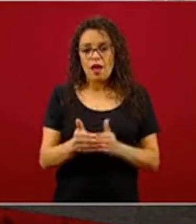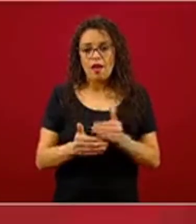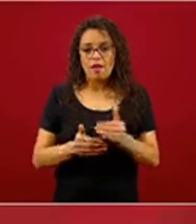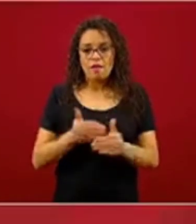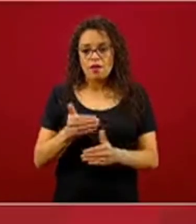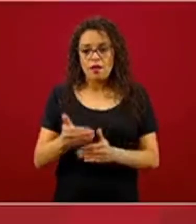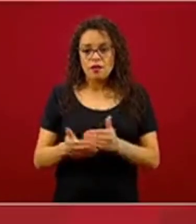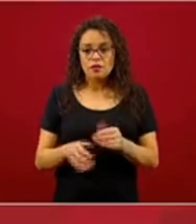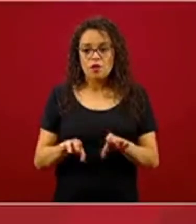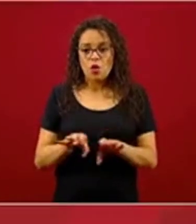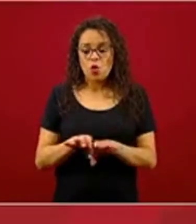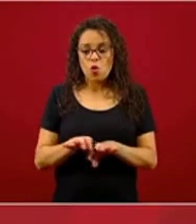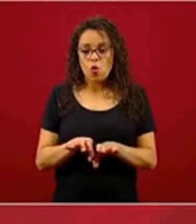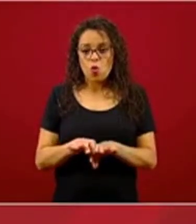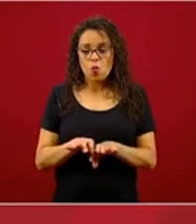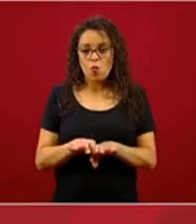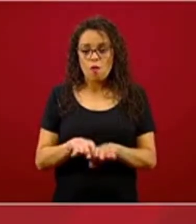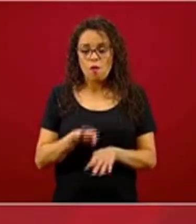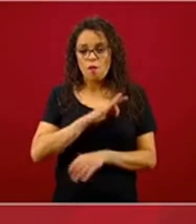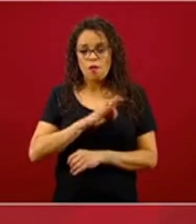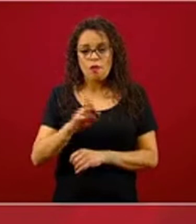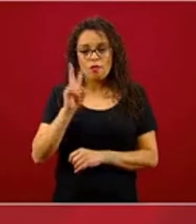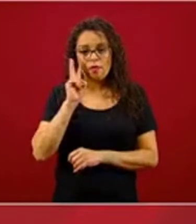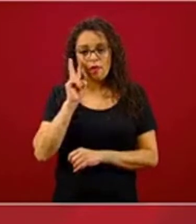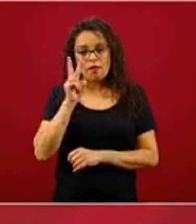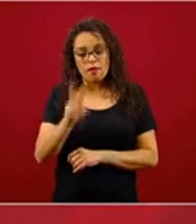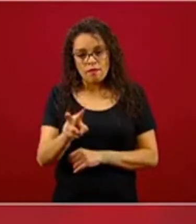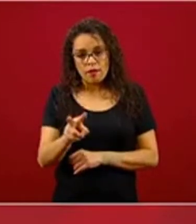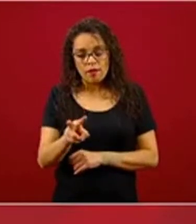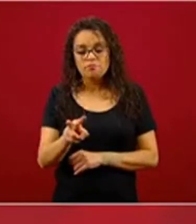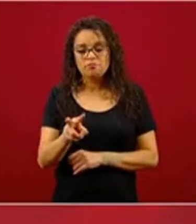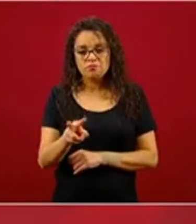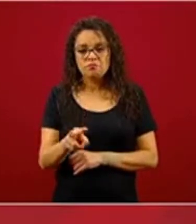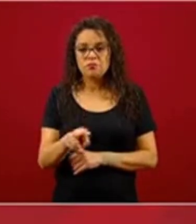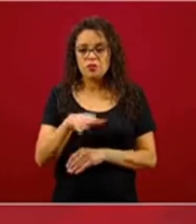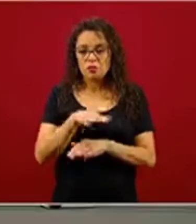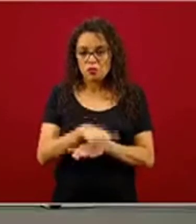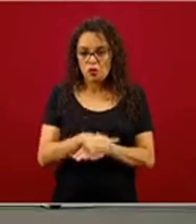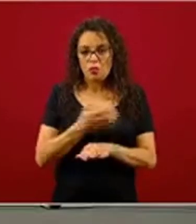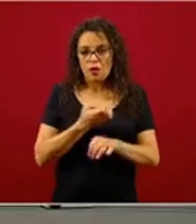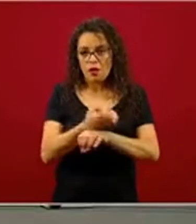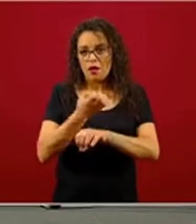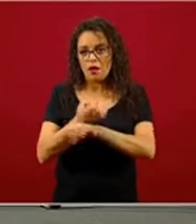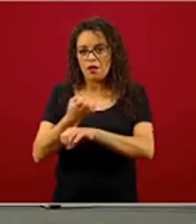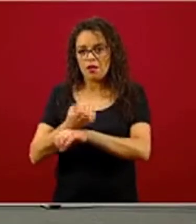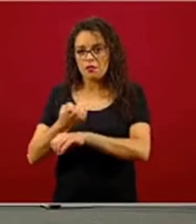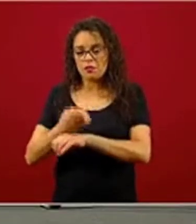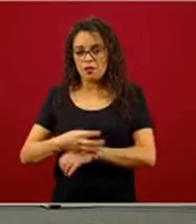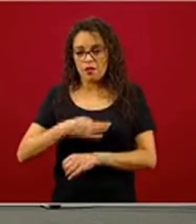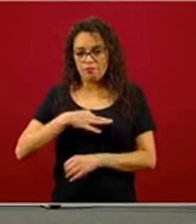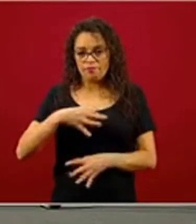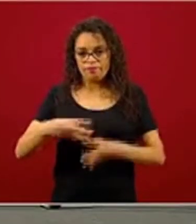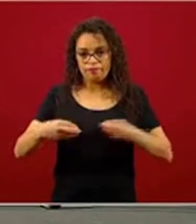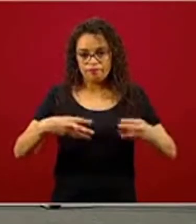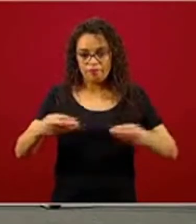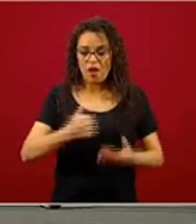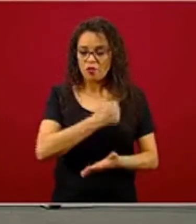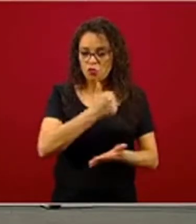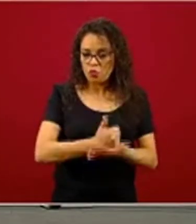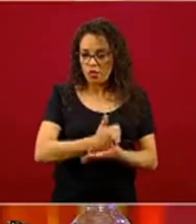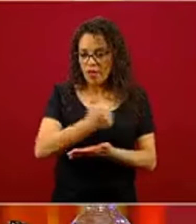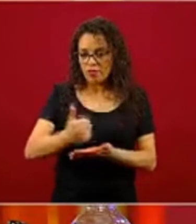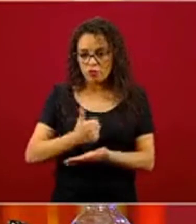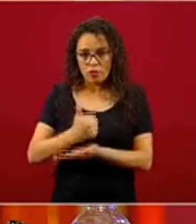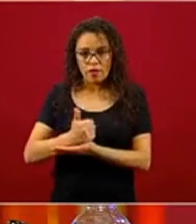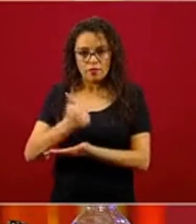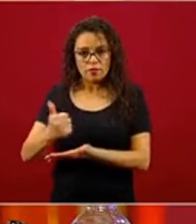respuesta. Presentamos la situación epidemiológica, estado por estado, ciudad por ciudad. Presentamos las proyecciones de